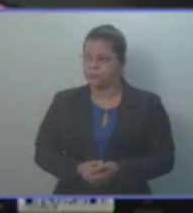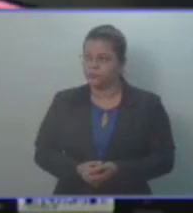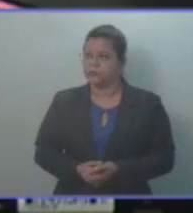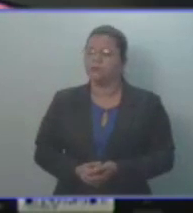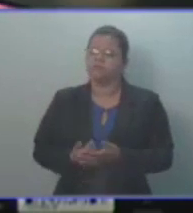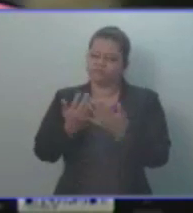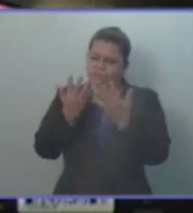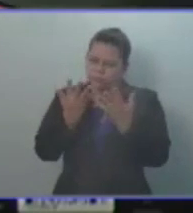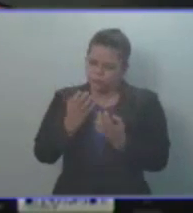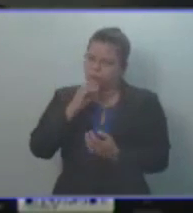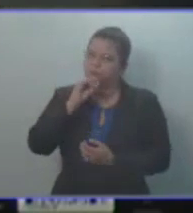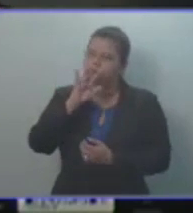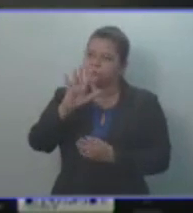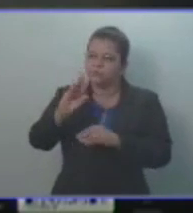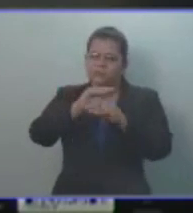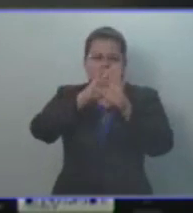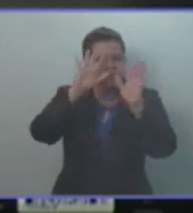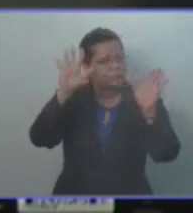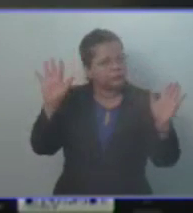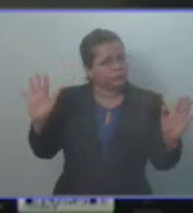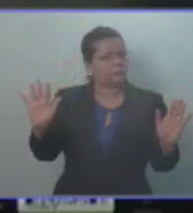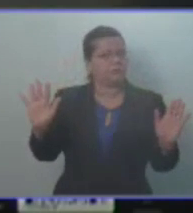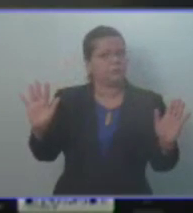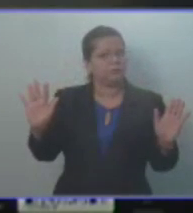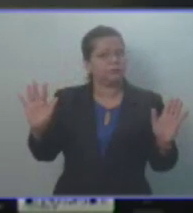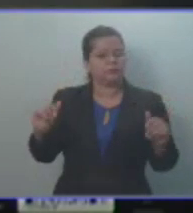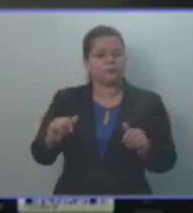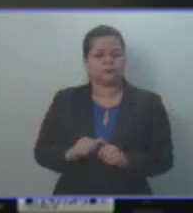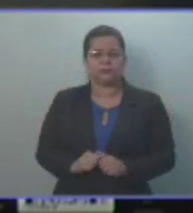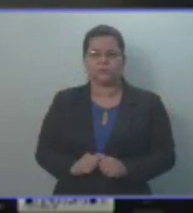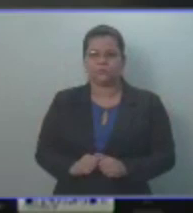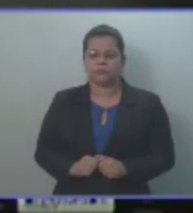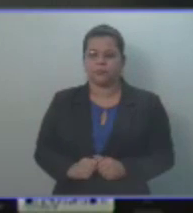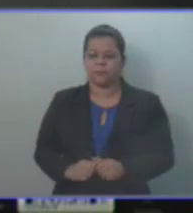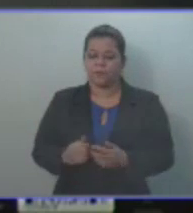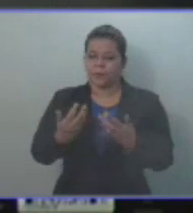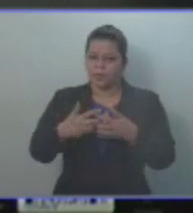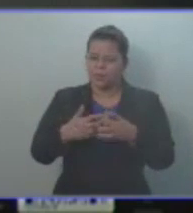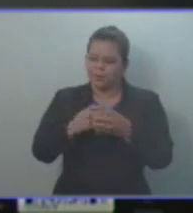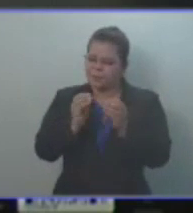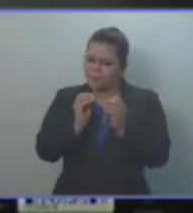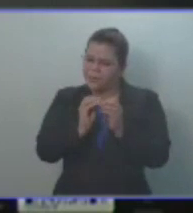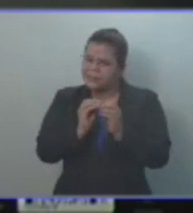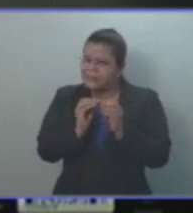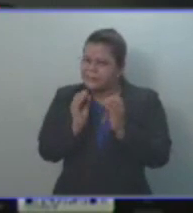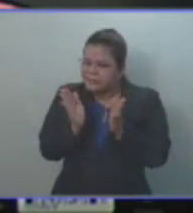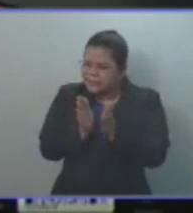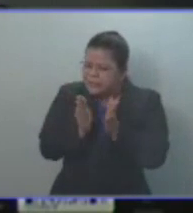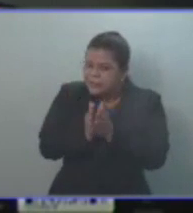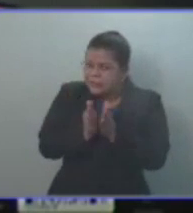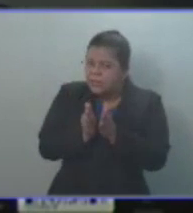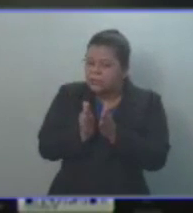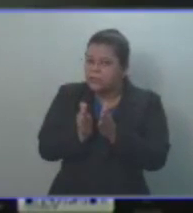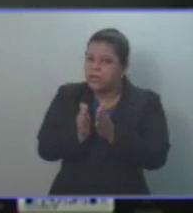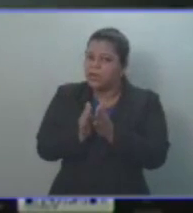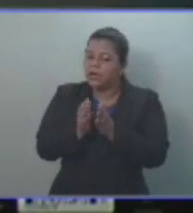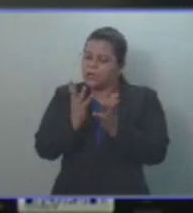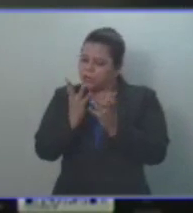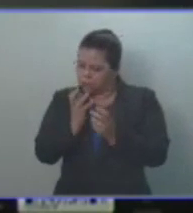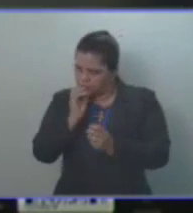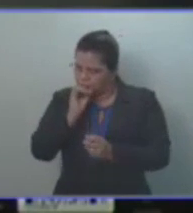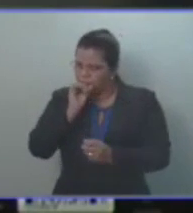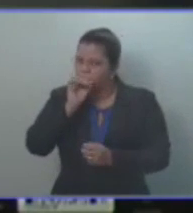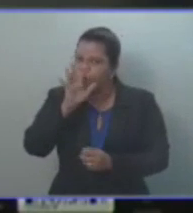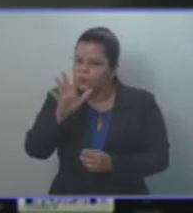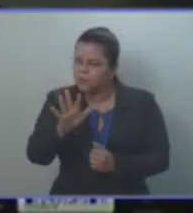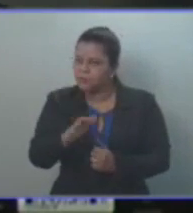Quiero dejar también clarísimo a las micro, pequeñas y medianas empresas el siguiente